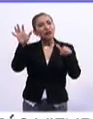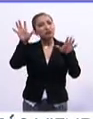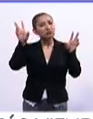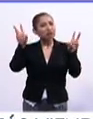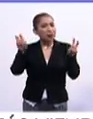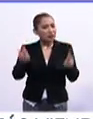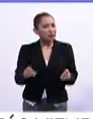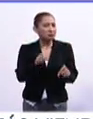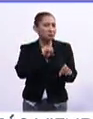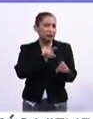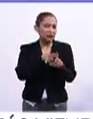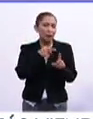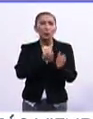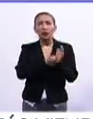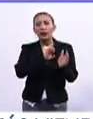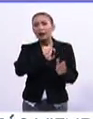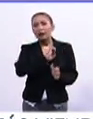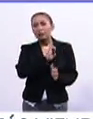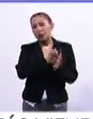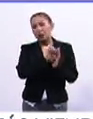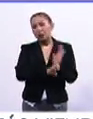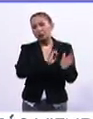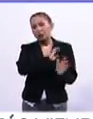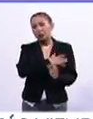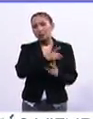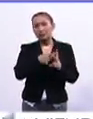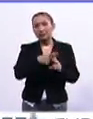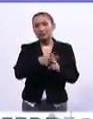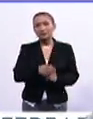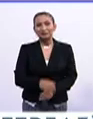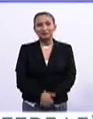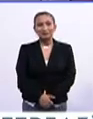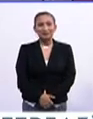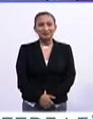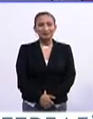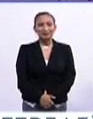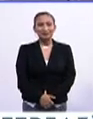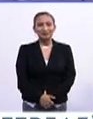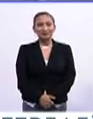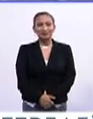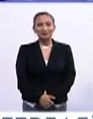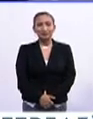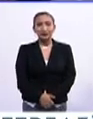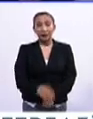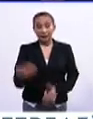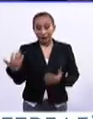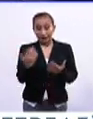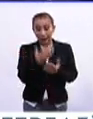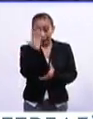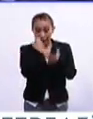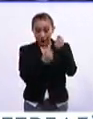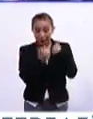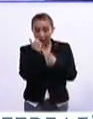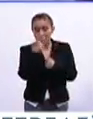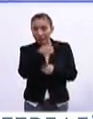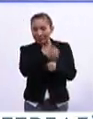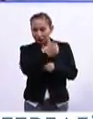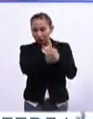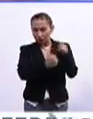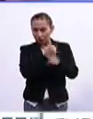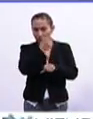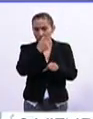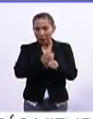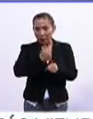materias muy específicas como lo es el español y las matemáticas. El logro de aprendizaje de los estudiantes de sexto año